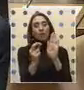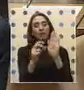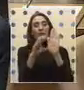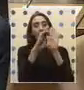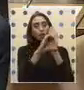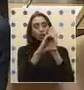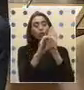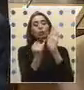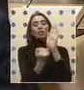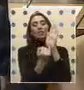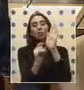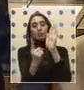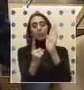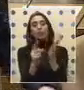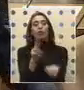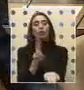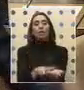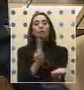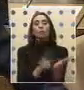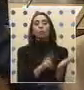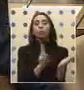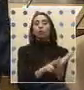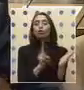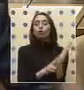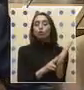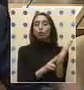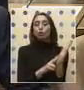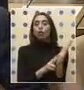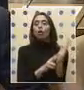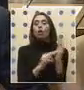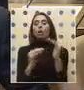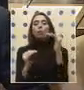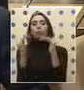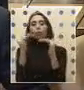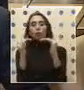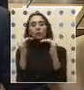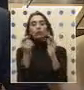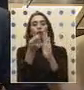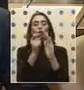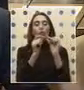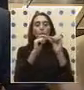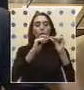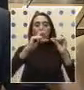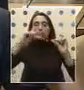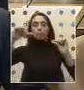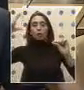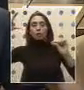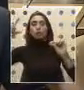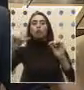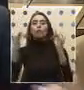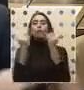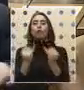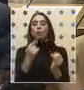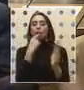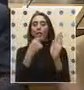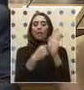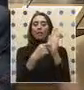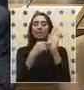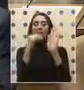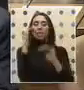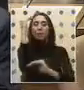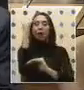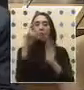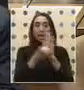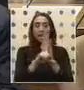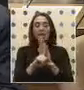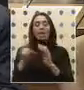Constitución Política de la República, los tributos deben establecerse en base a la proporción, progresión o forma que determine la ley. En el caso de